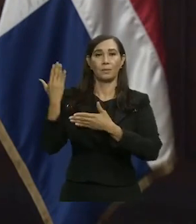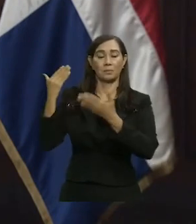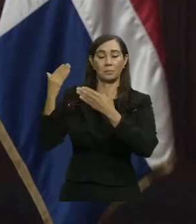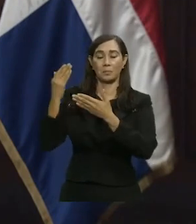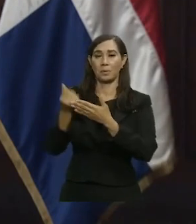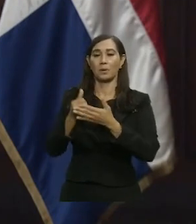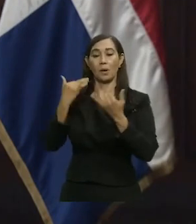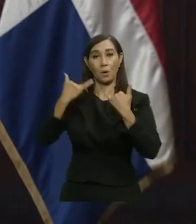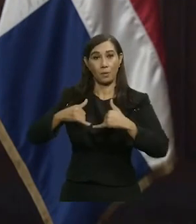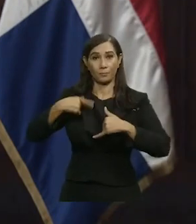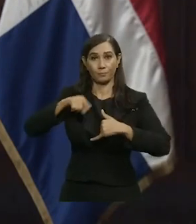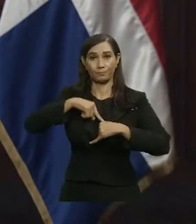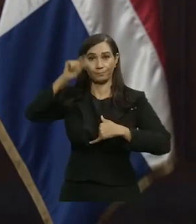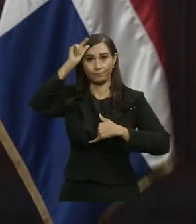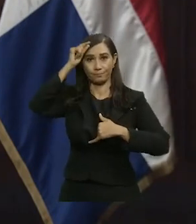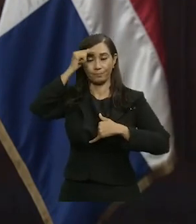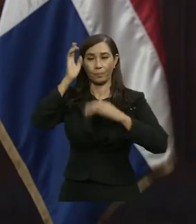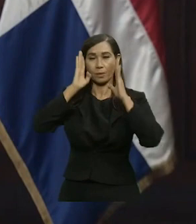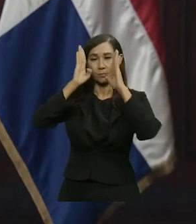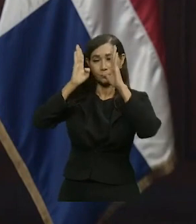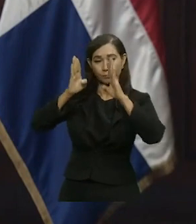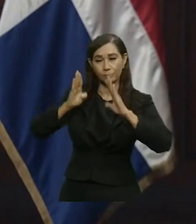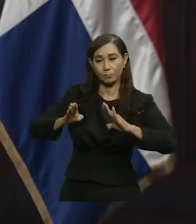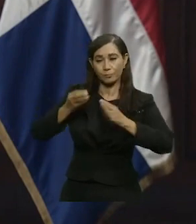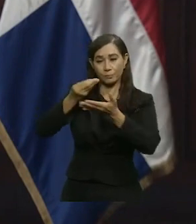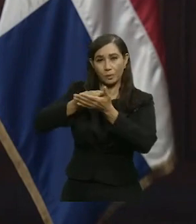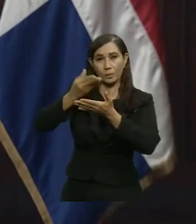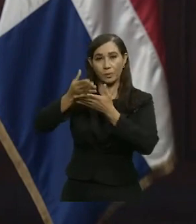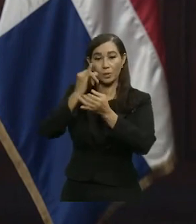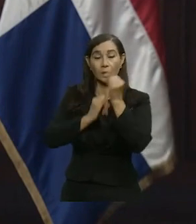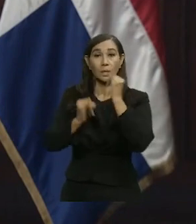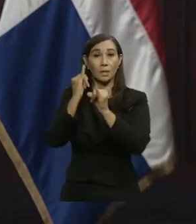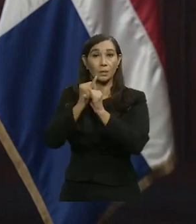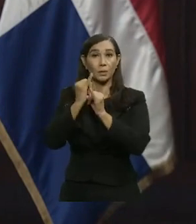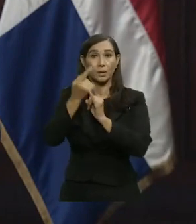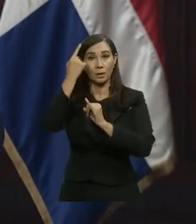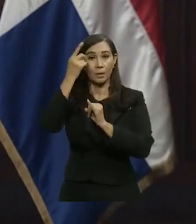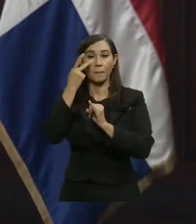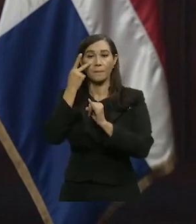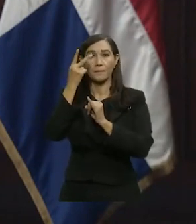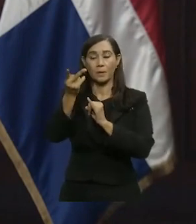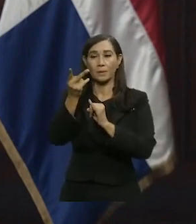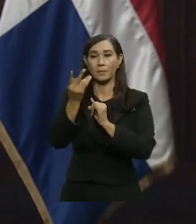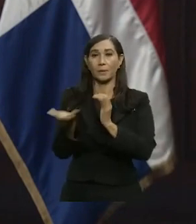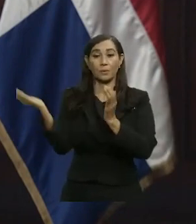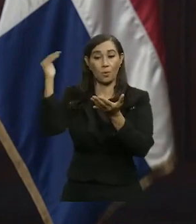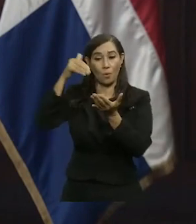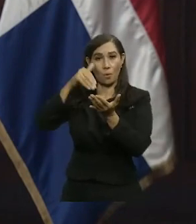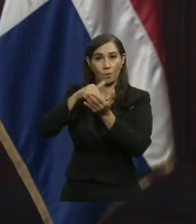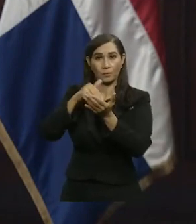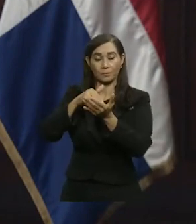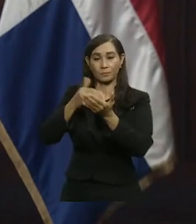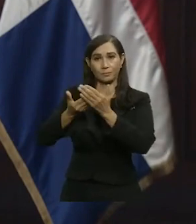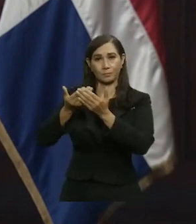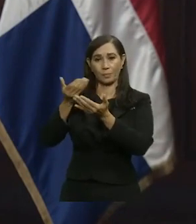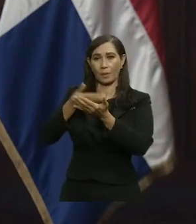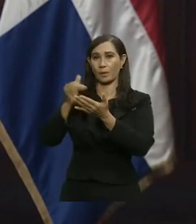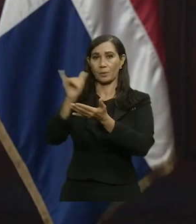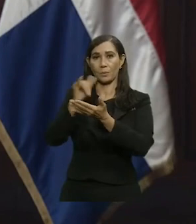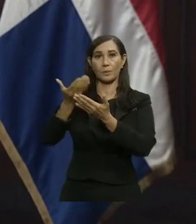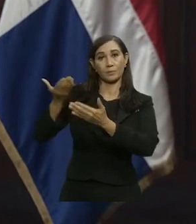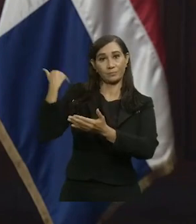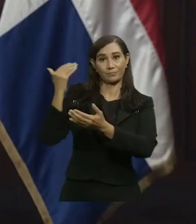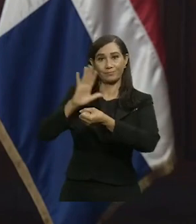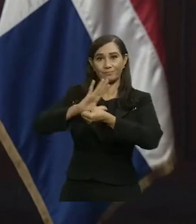damos seguimiento permanente a estas variaciones de precios internacionales con la expectativa de que retornen a los niveles pre-COVID. No